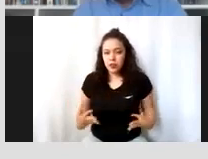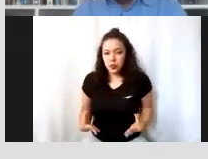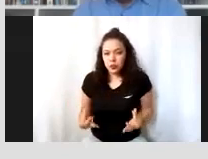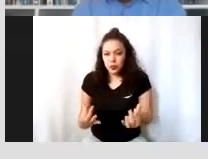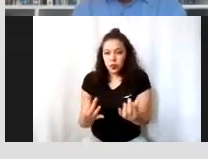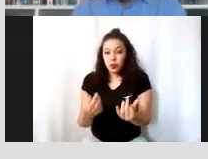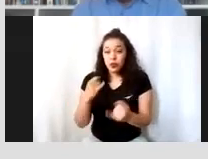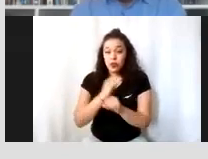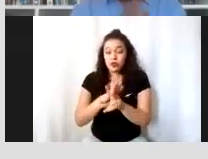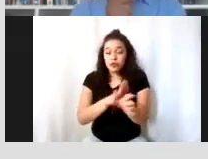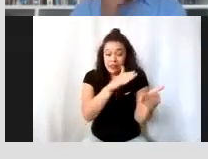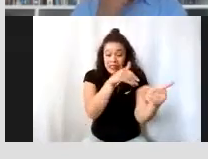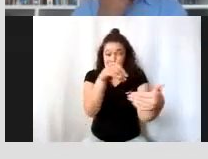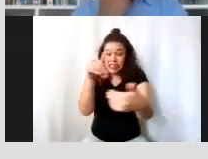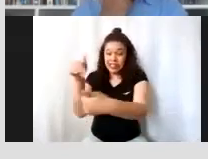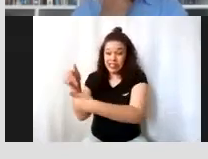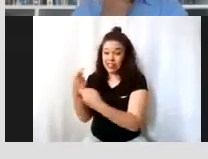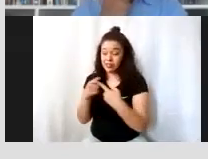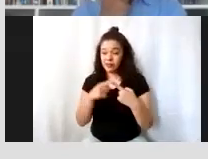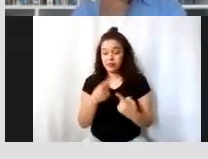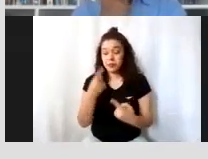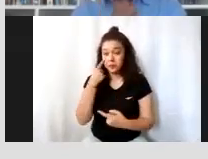de datos. Y ojo, aquí me llama la atención.